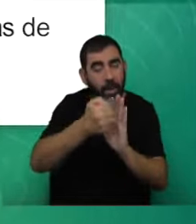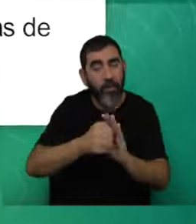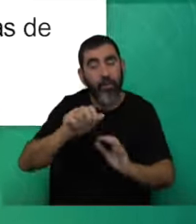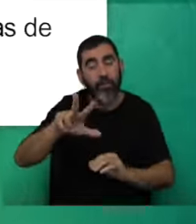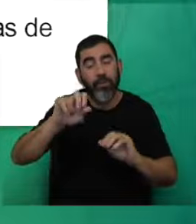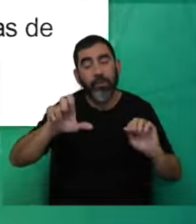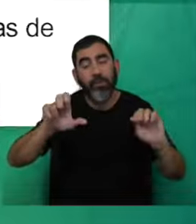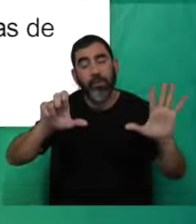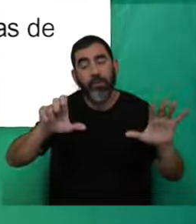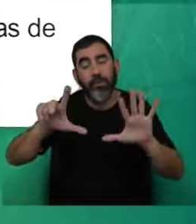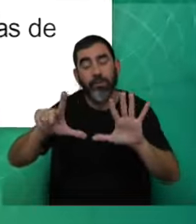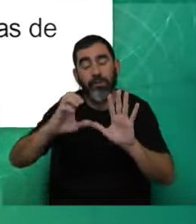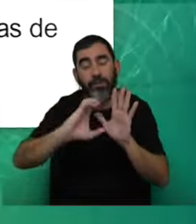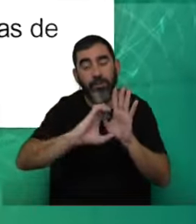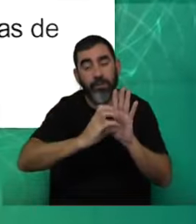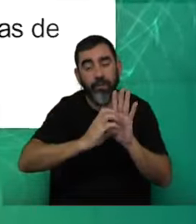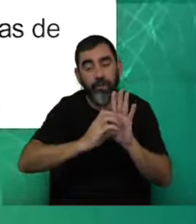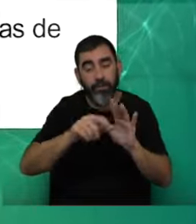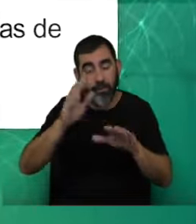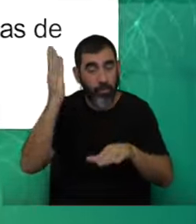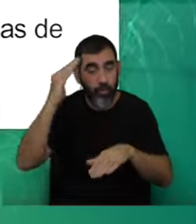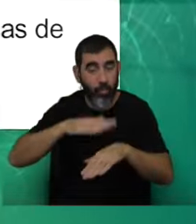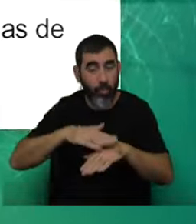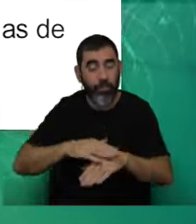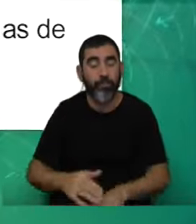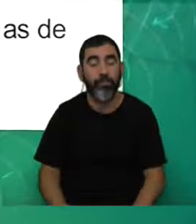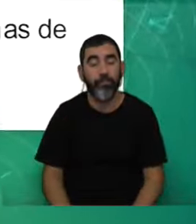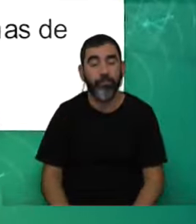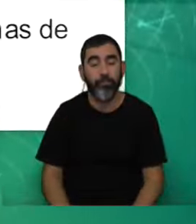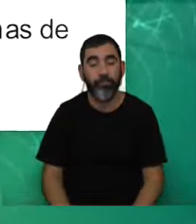367 del Código Penal vigente en ese momento